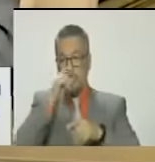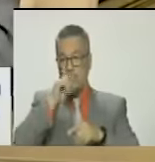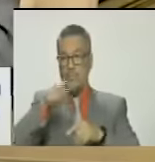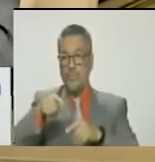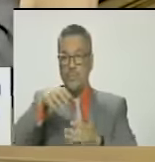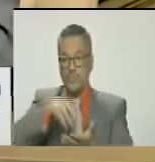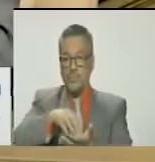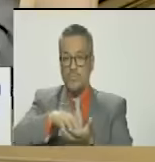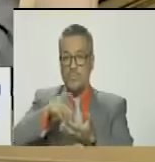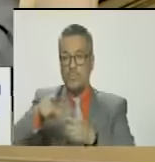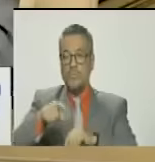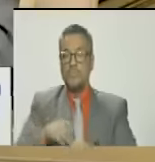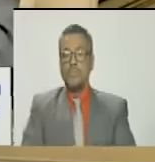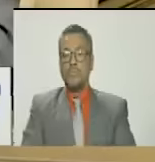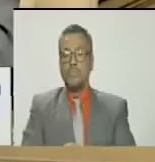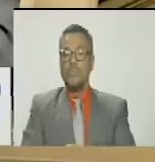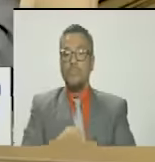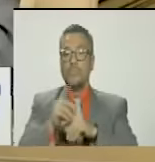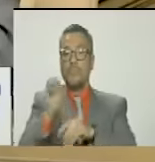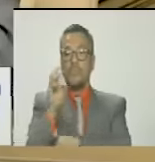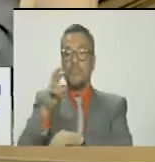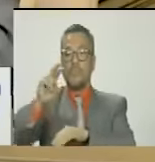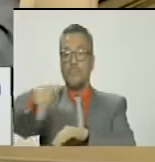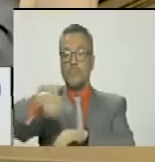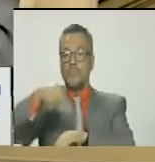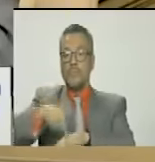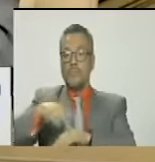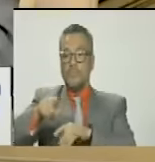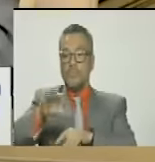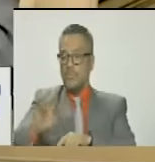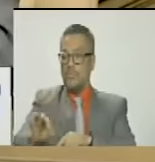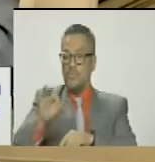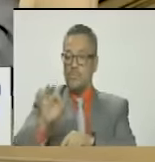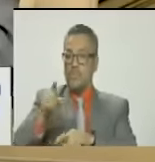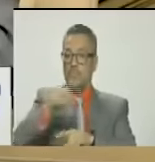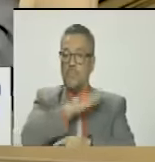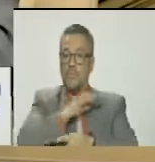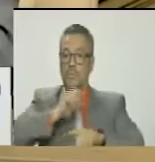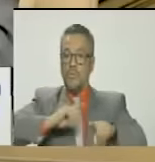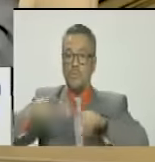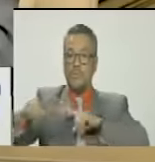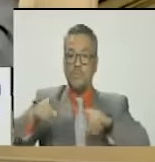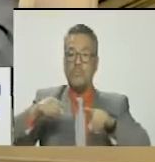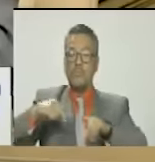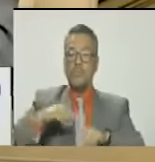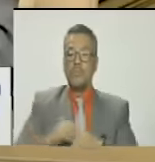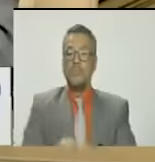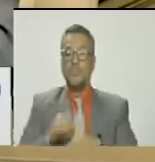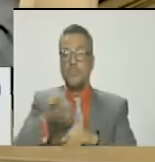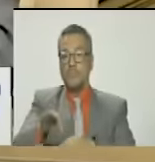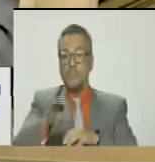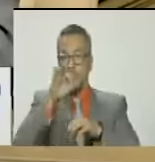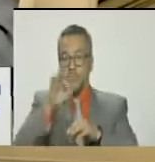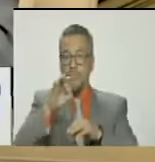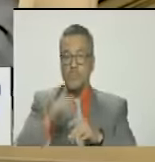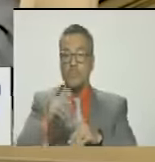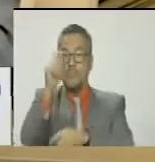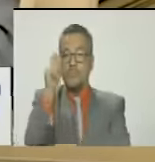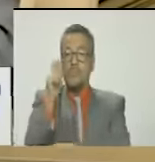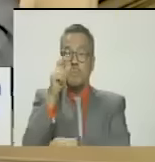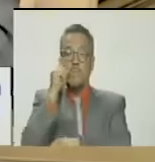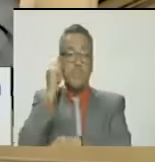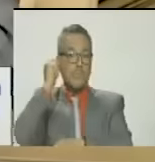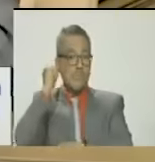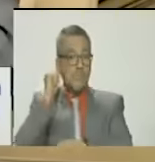de sesiones ordinarias, la Asamblea Nacional escogerá la Junta Directiva, la cual será elegida por los diputadas